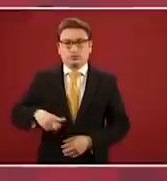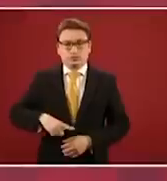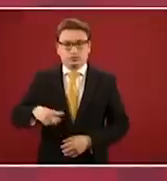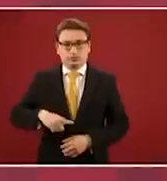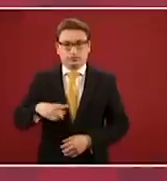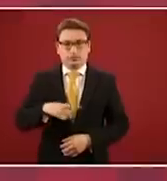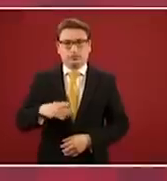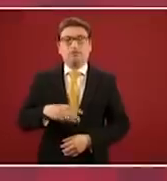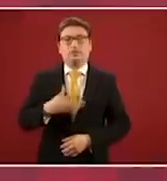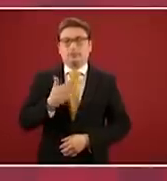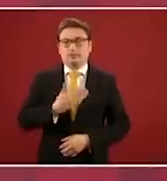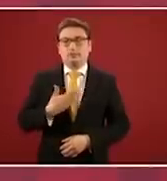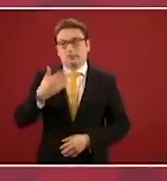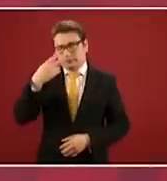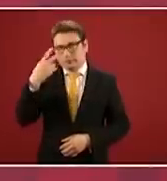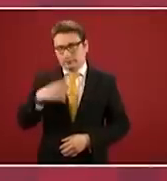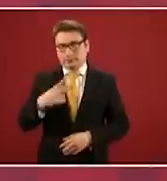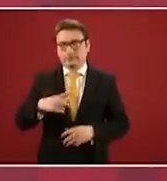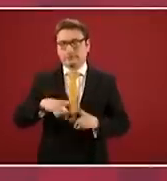la República.